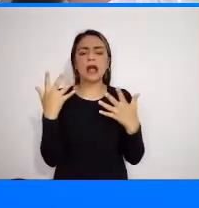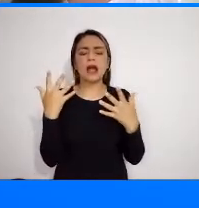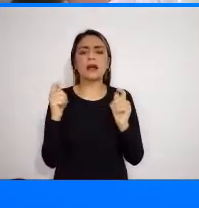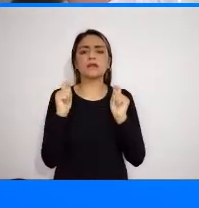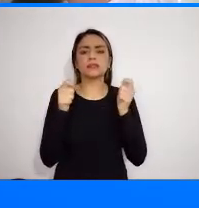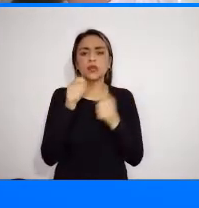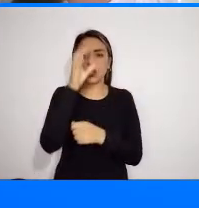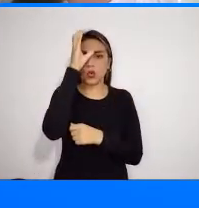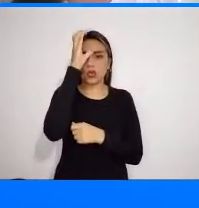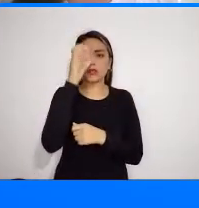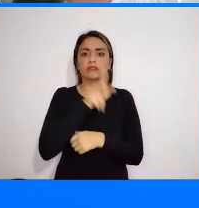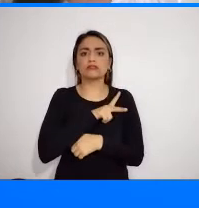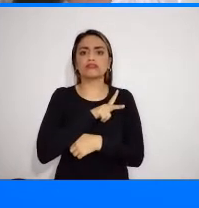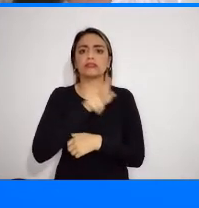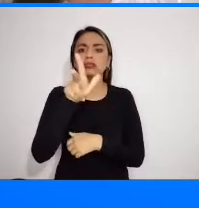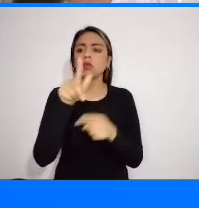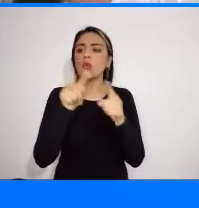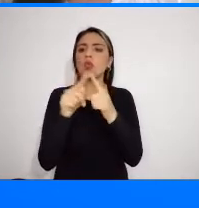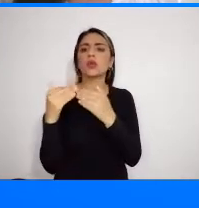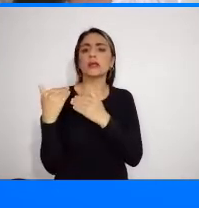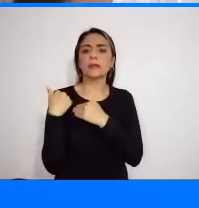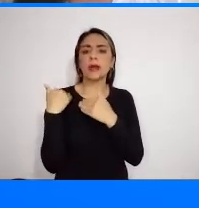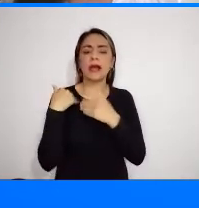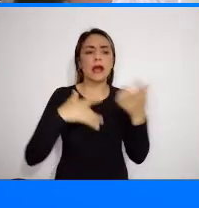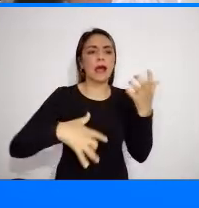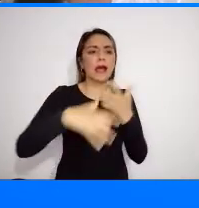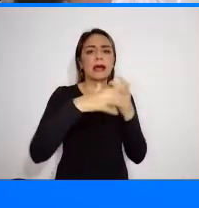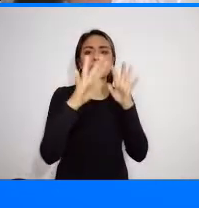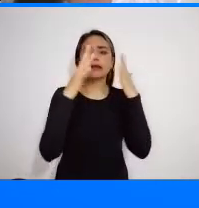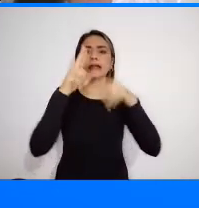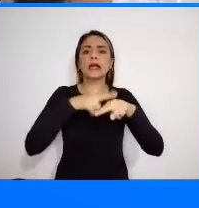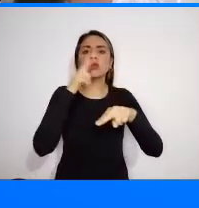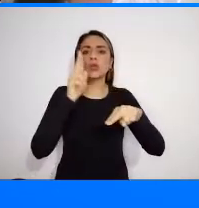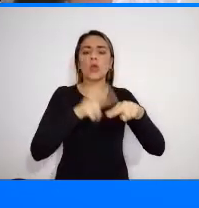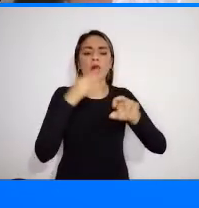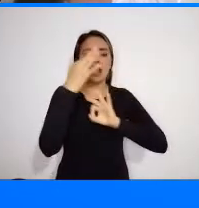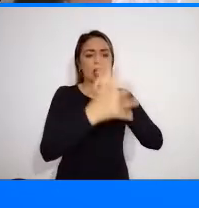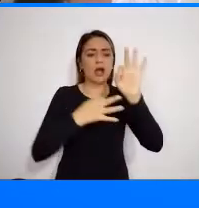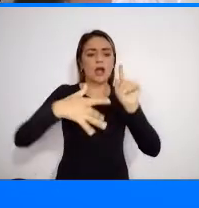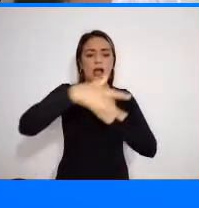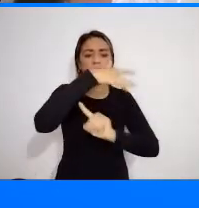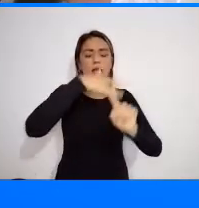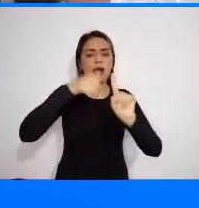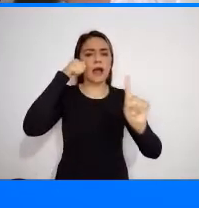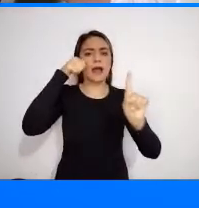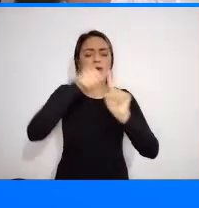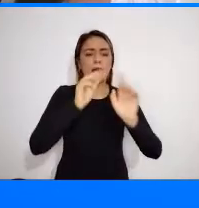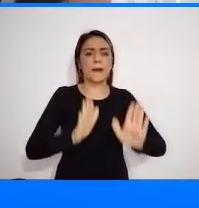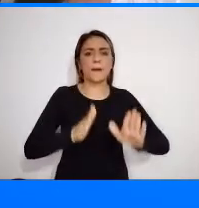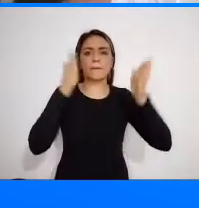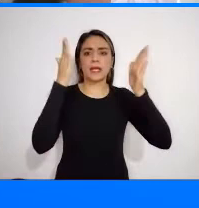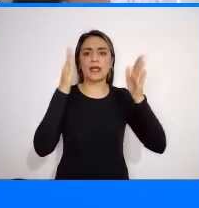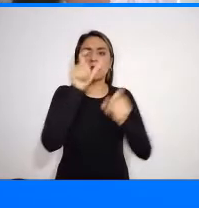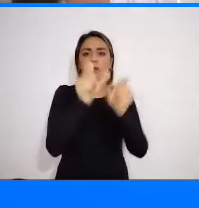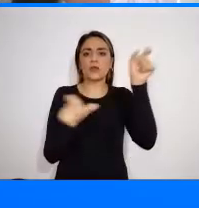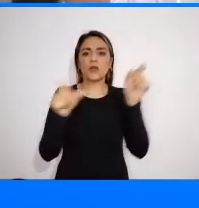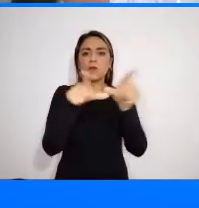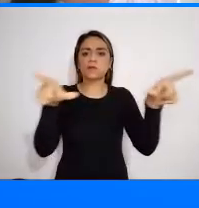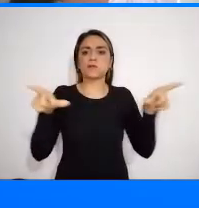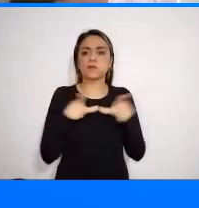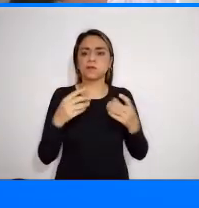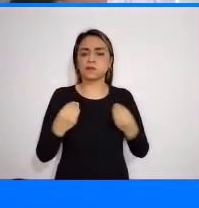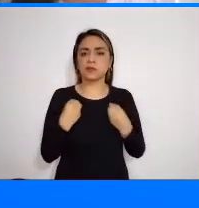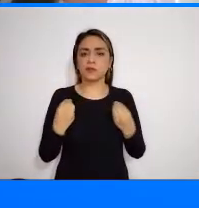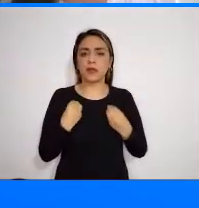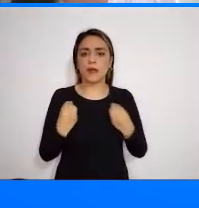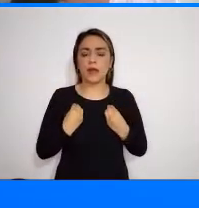conceptualiza como el viaje responsable a áreas naturales que conserva el medio ambiente y mejora el bienestar de la población local. Entonces, miren que